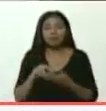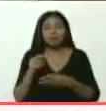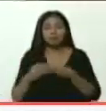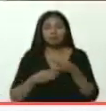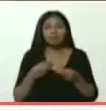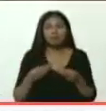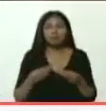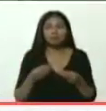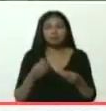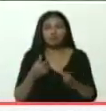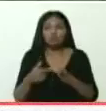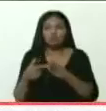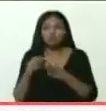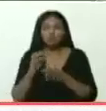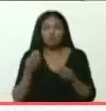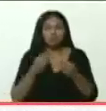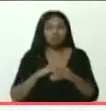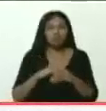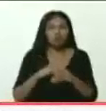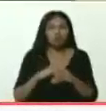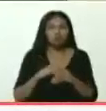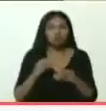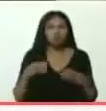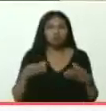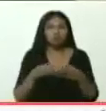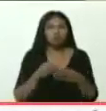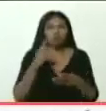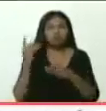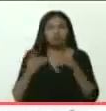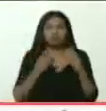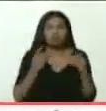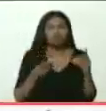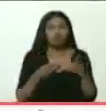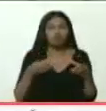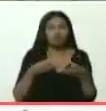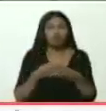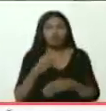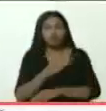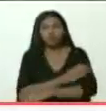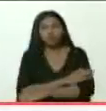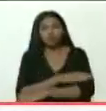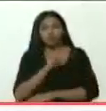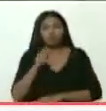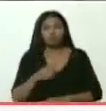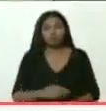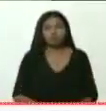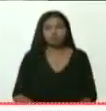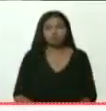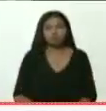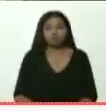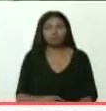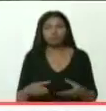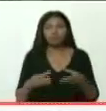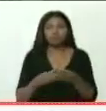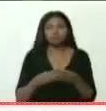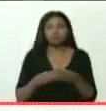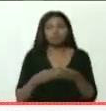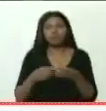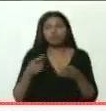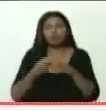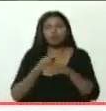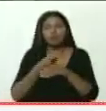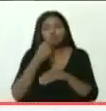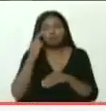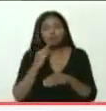como parte de los acuerdos en la mesa de diálogo entre el gobierno y oposición. Las delegaciones del gobierno bolivariano